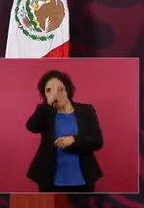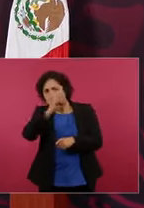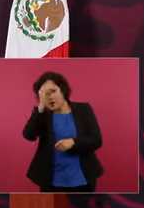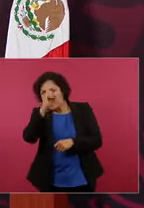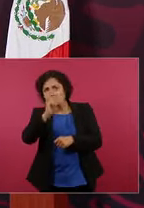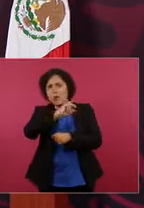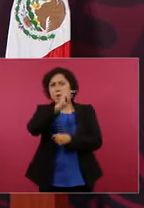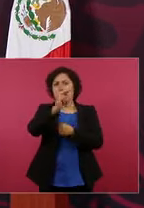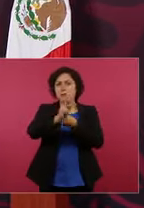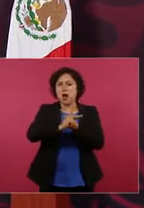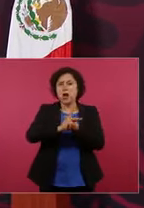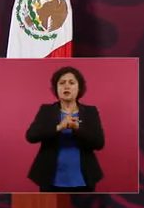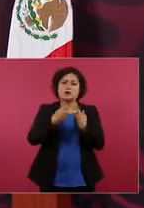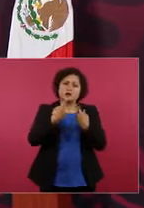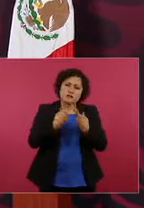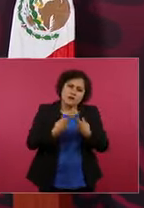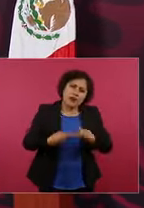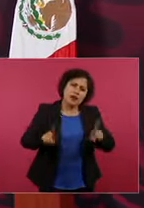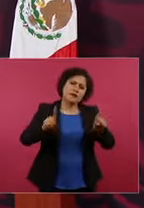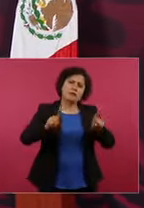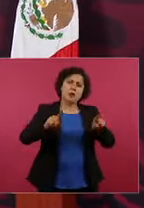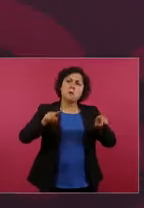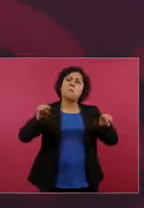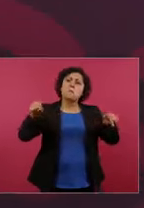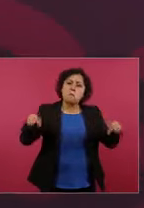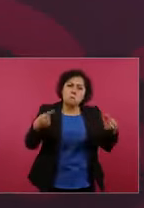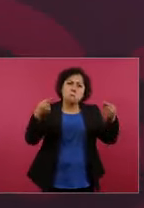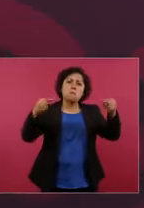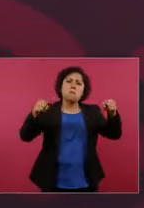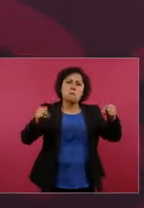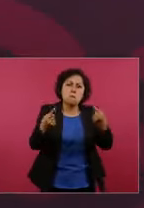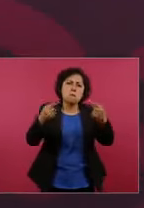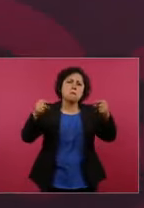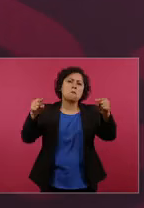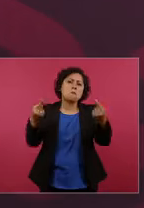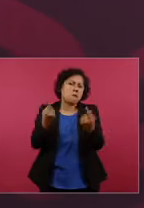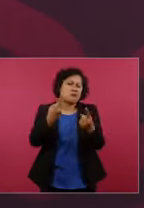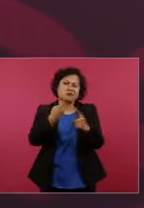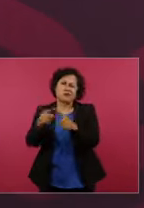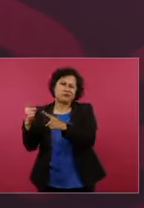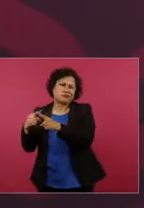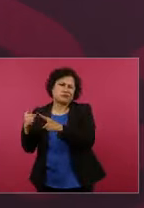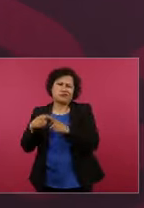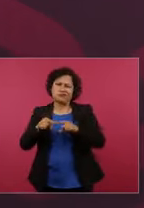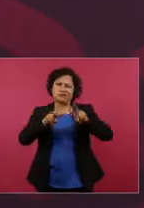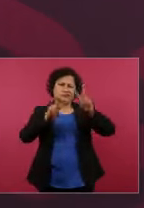lo que tiene que ver con el acero, el aluminio,